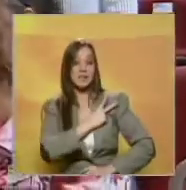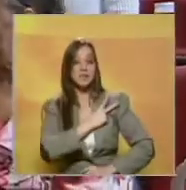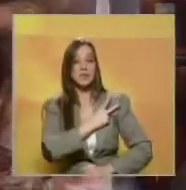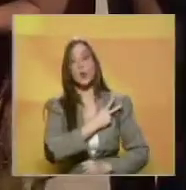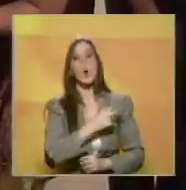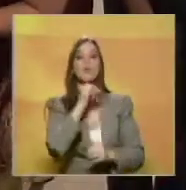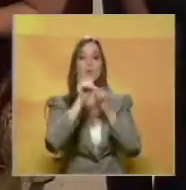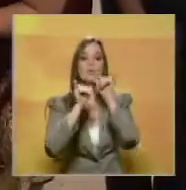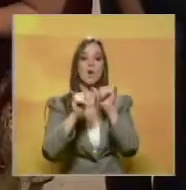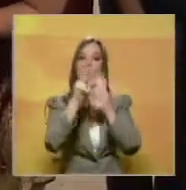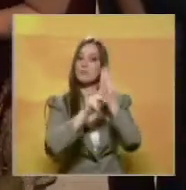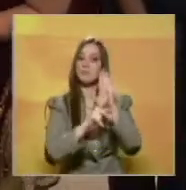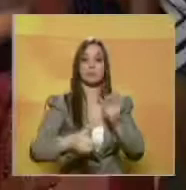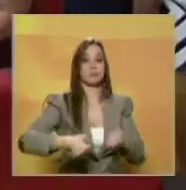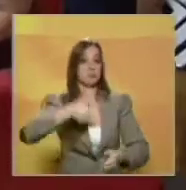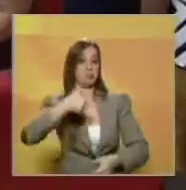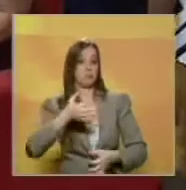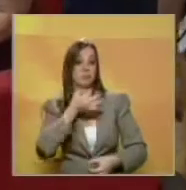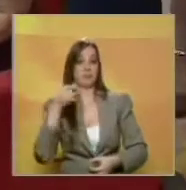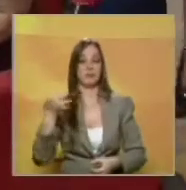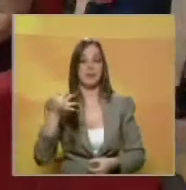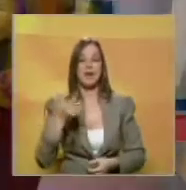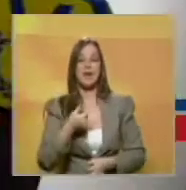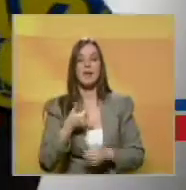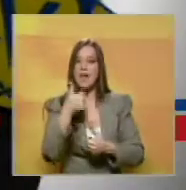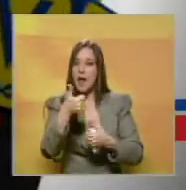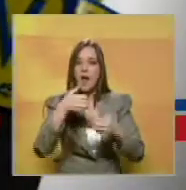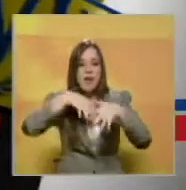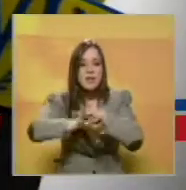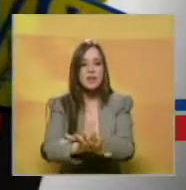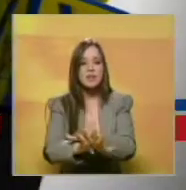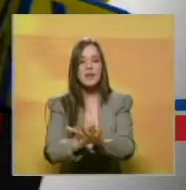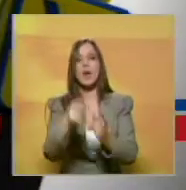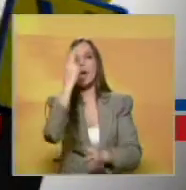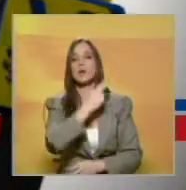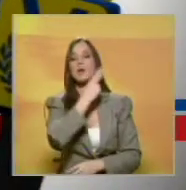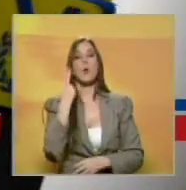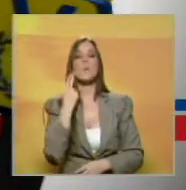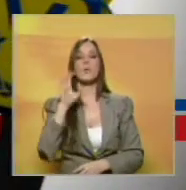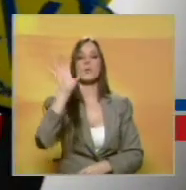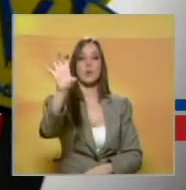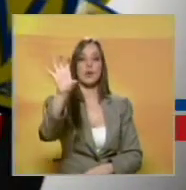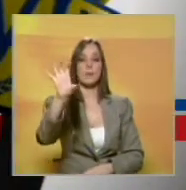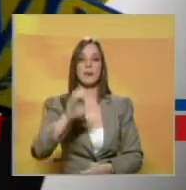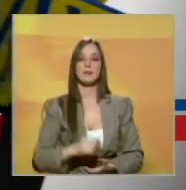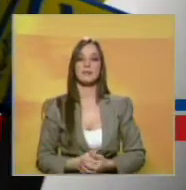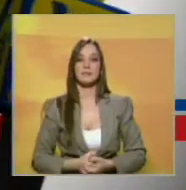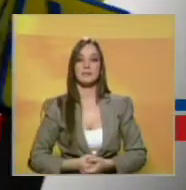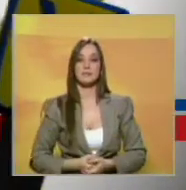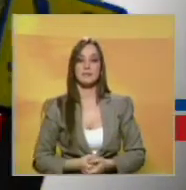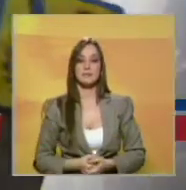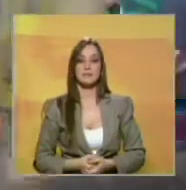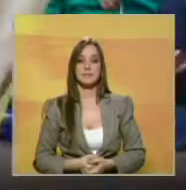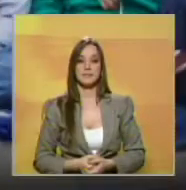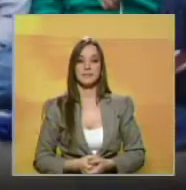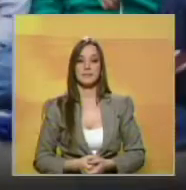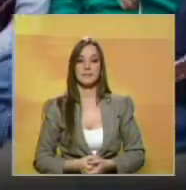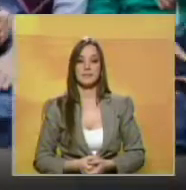programas informativos más destacados por su visión de integridad y compromiso con el país.